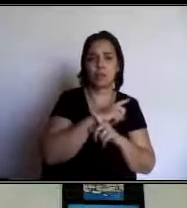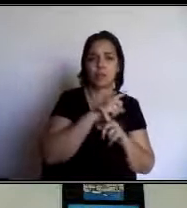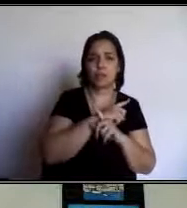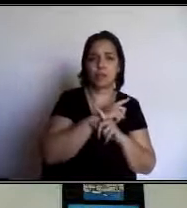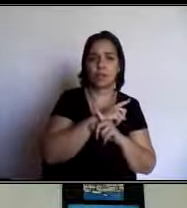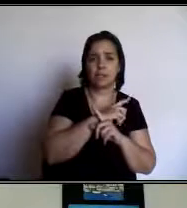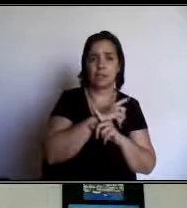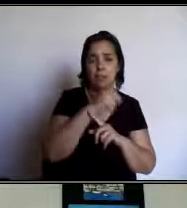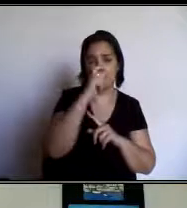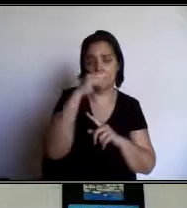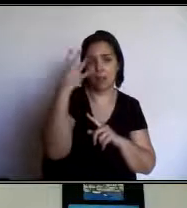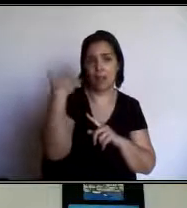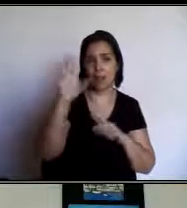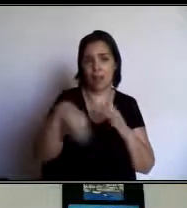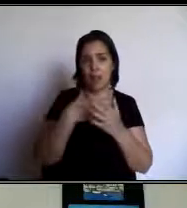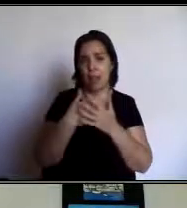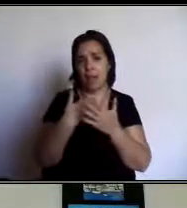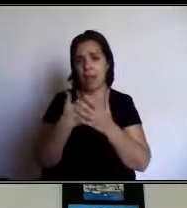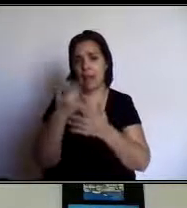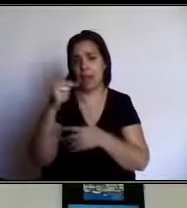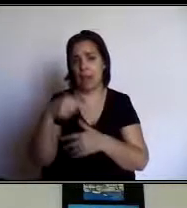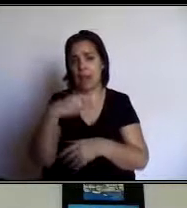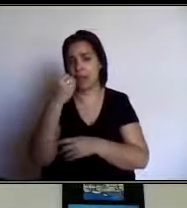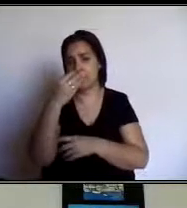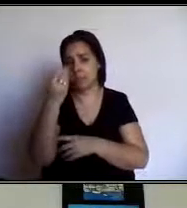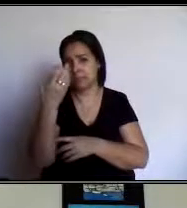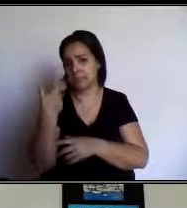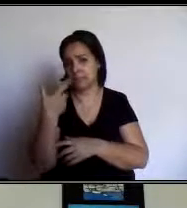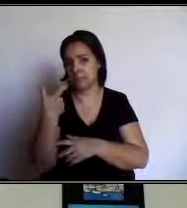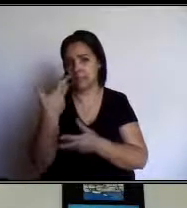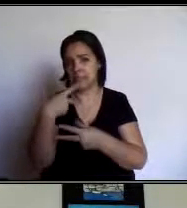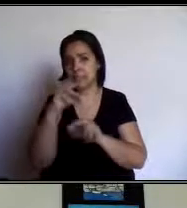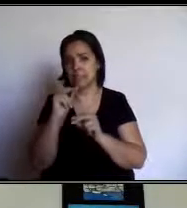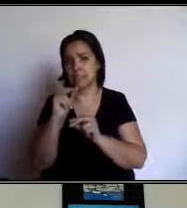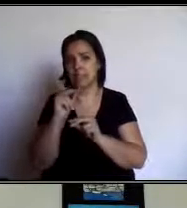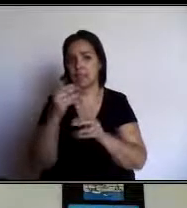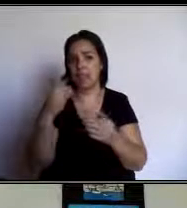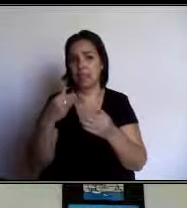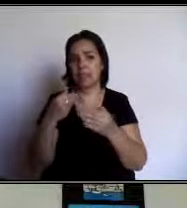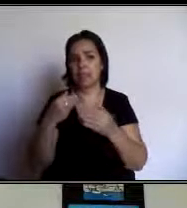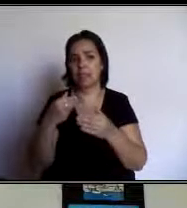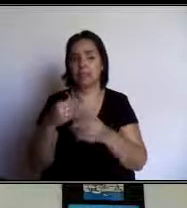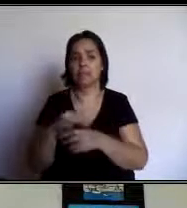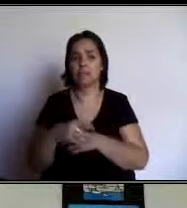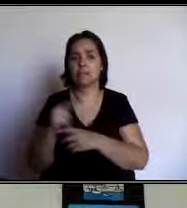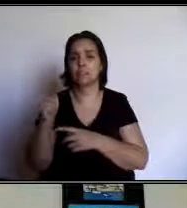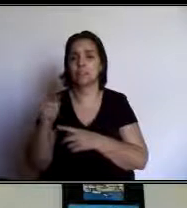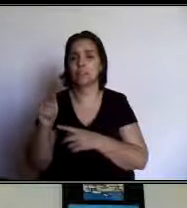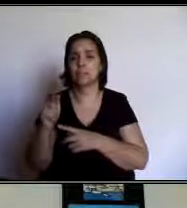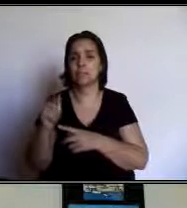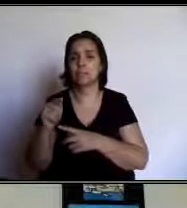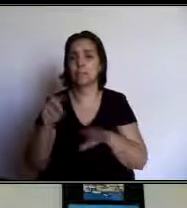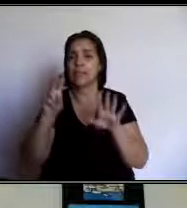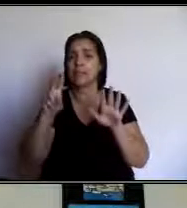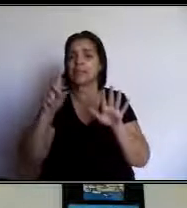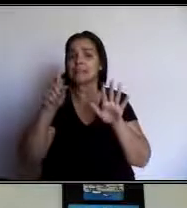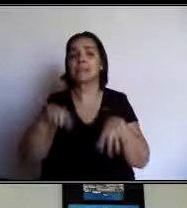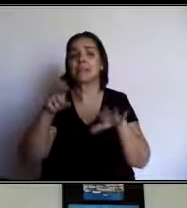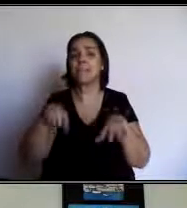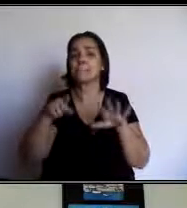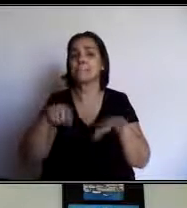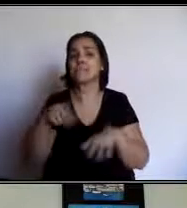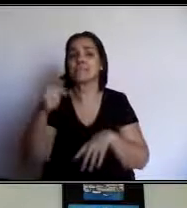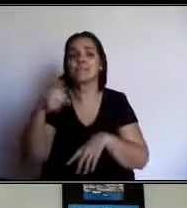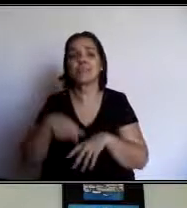desde noviembre del año pasado hasta este mismo mayo, acabamos de terminar recientemente, y ha consistido en un periodo de 6 meses de prácticas en Bruselas